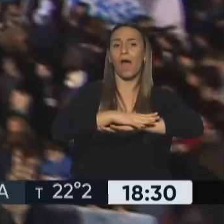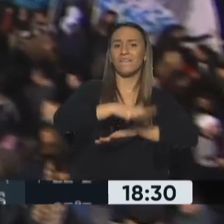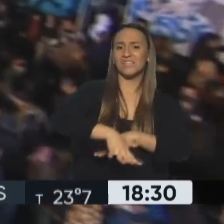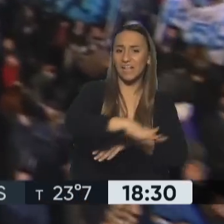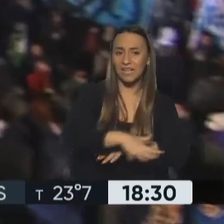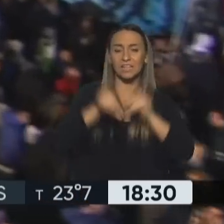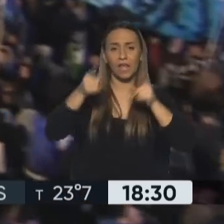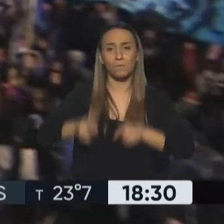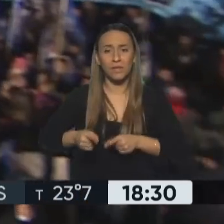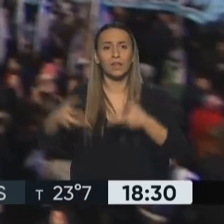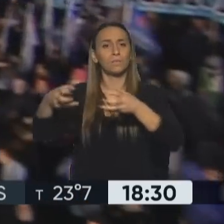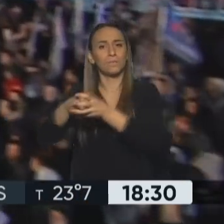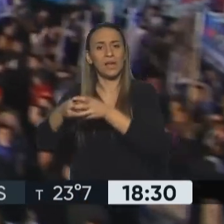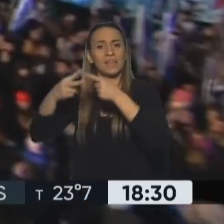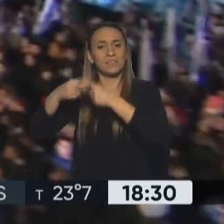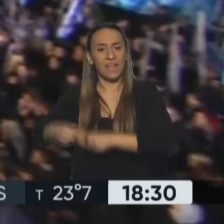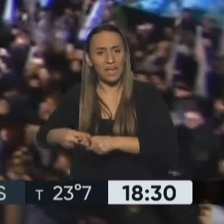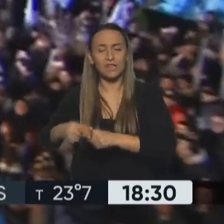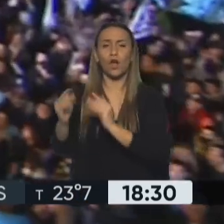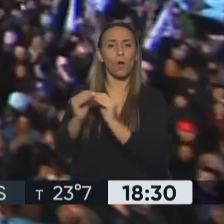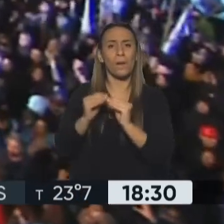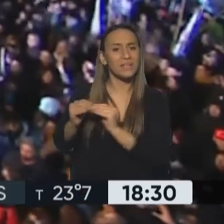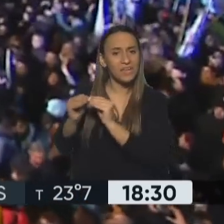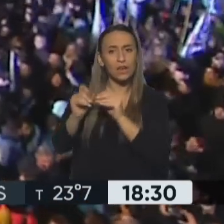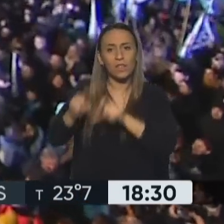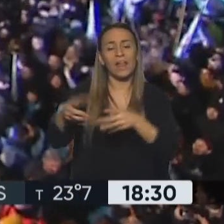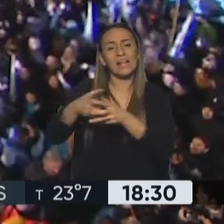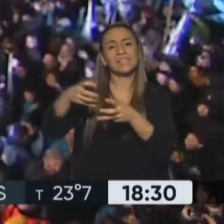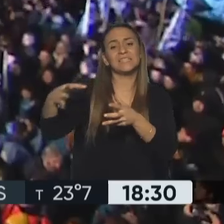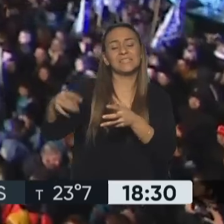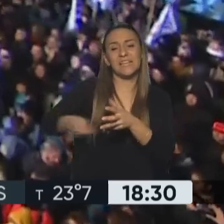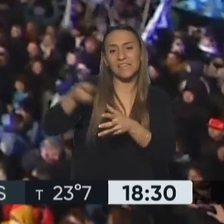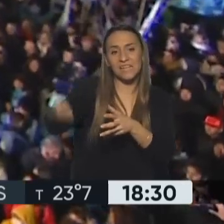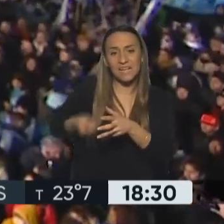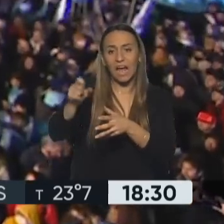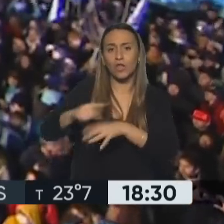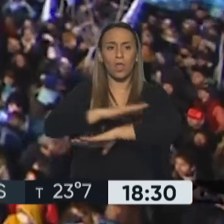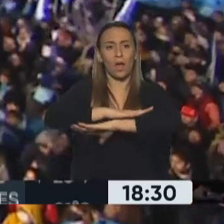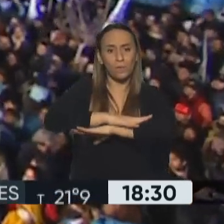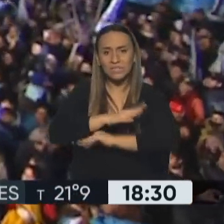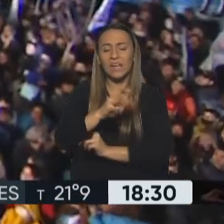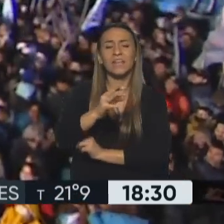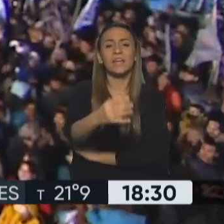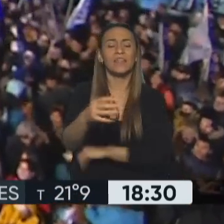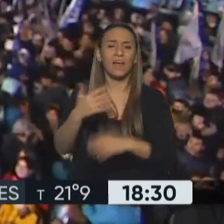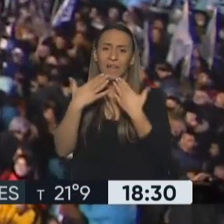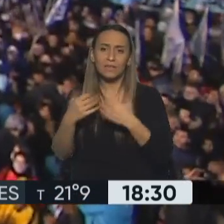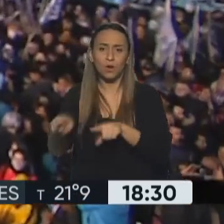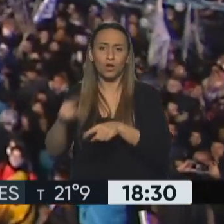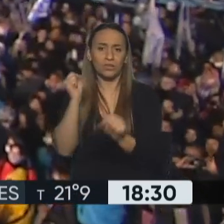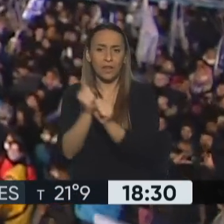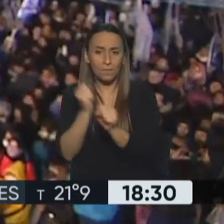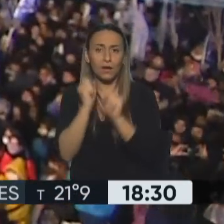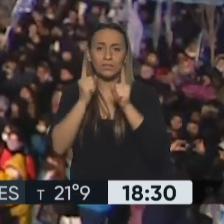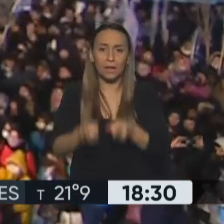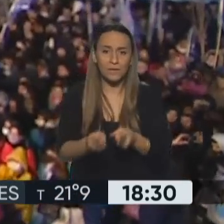al personal técnico, a compañeros y compañeras del Sindicato Unificado de Avellaneda por todo el trabajo, a los compañeros y